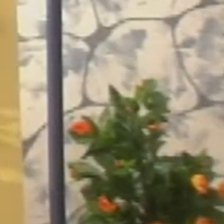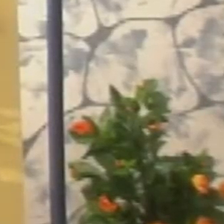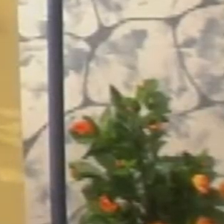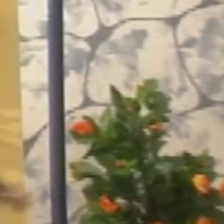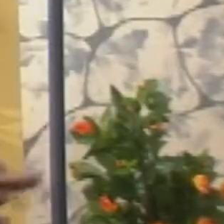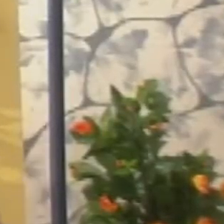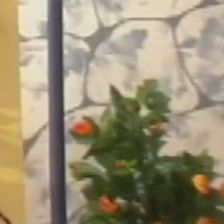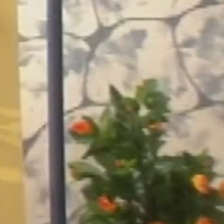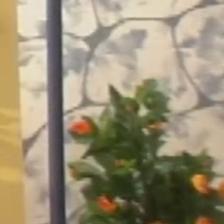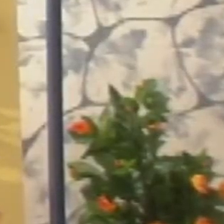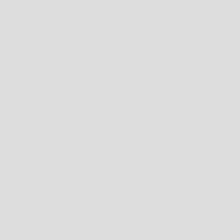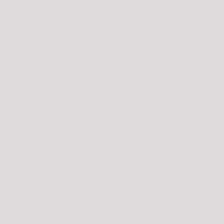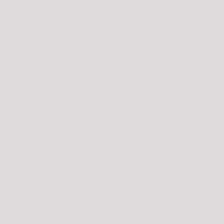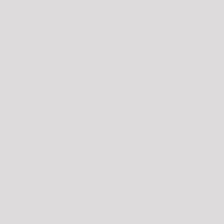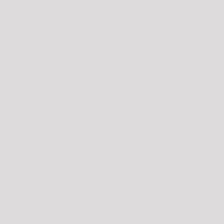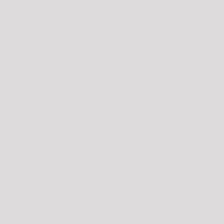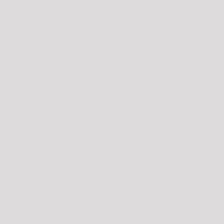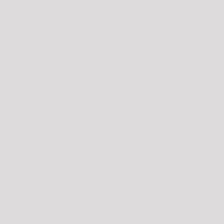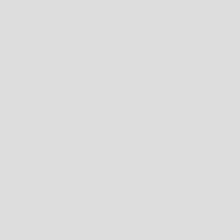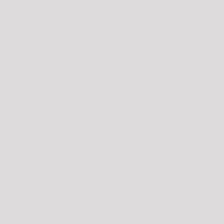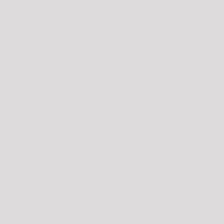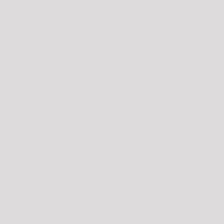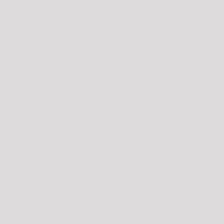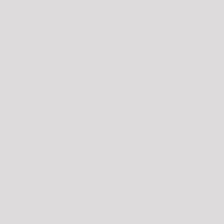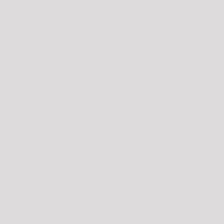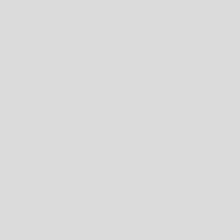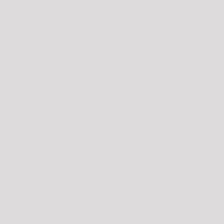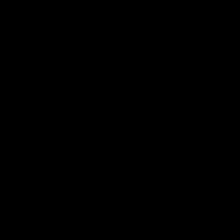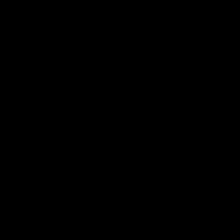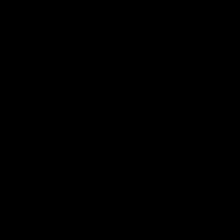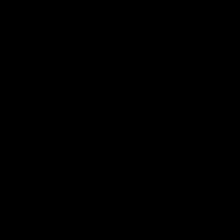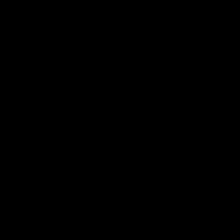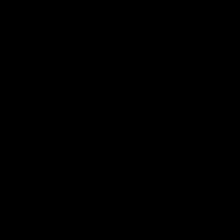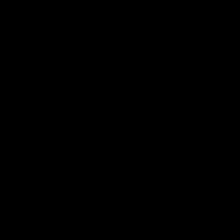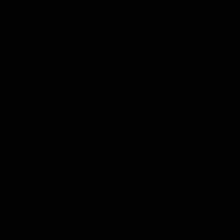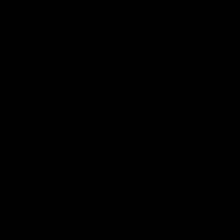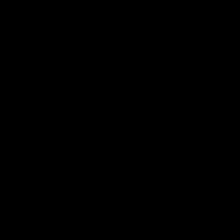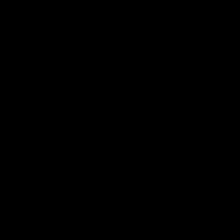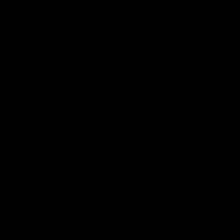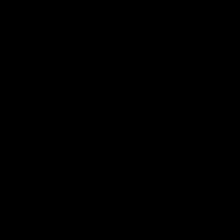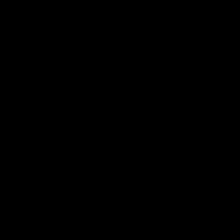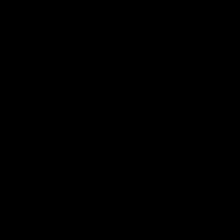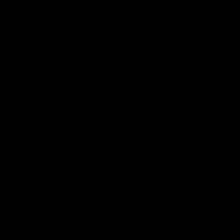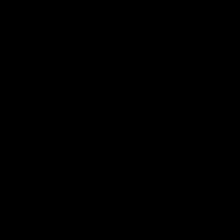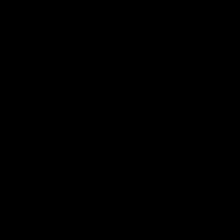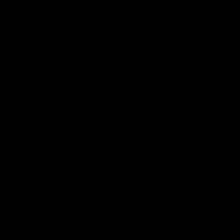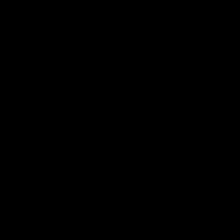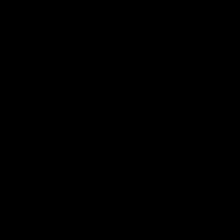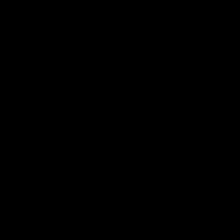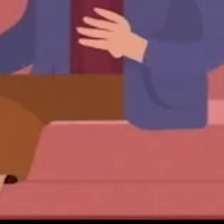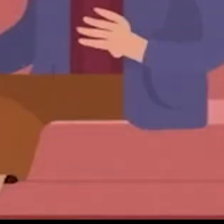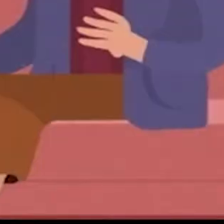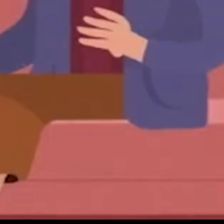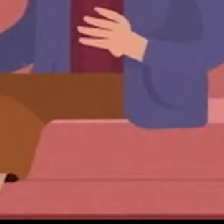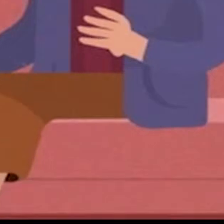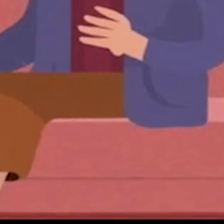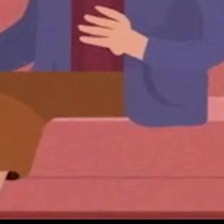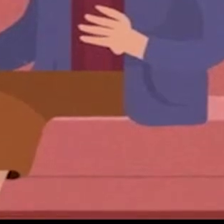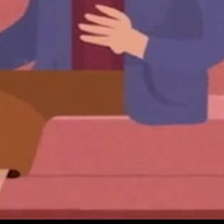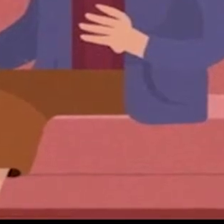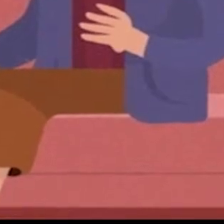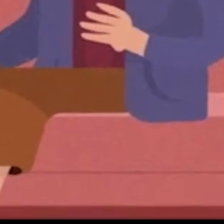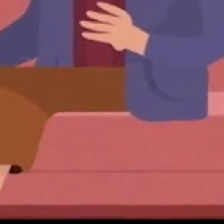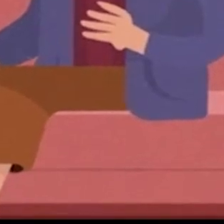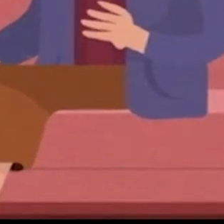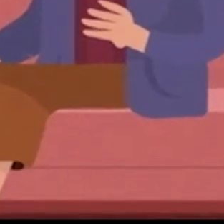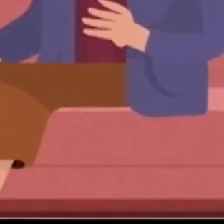en 13, Costa Rica Televisión. No dejes